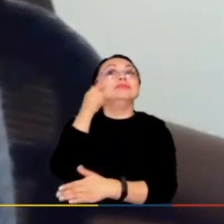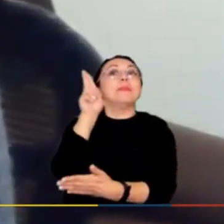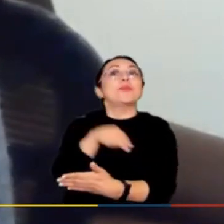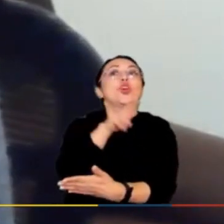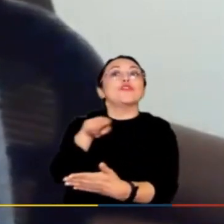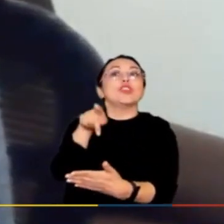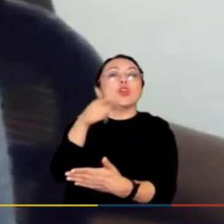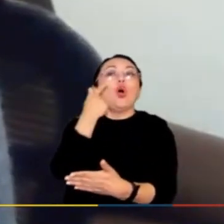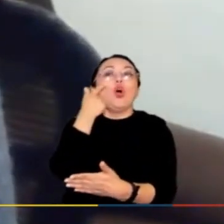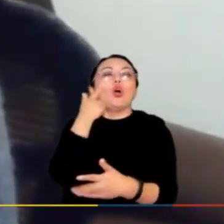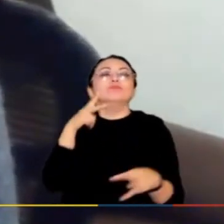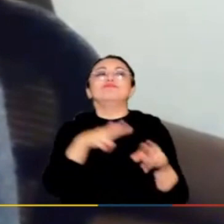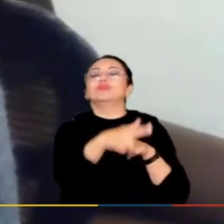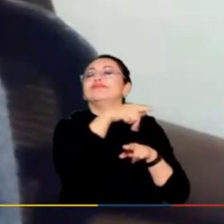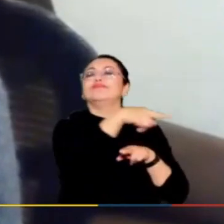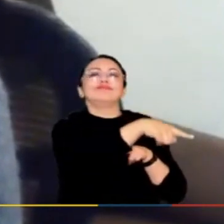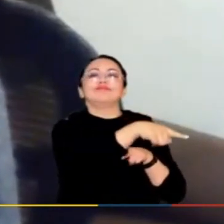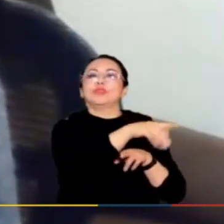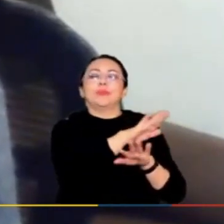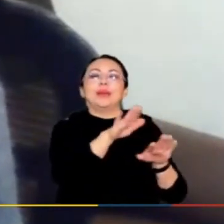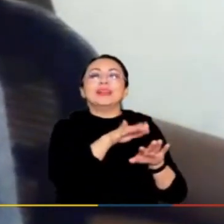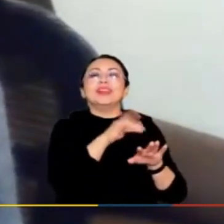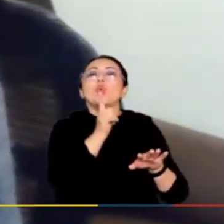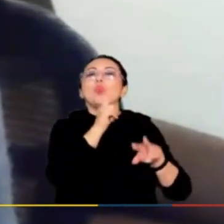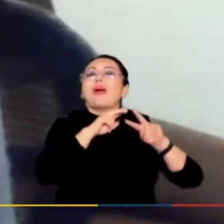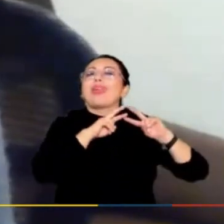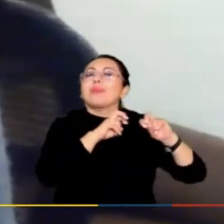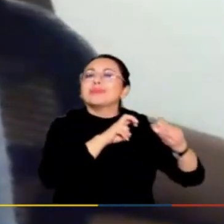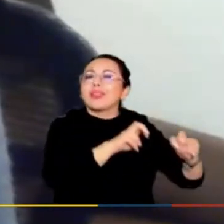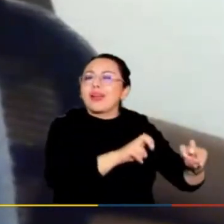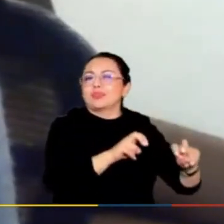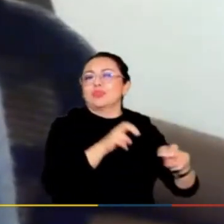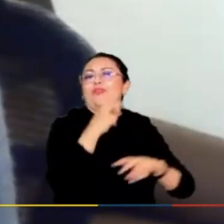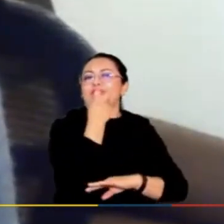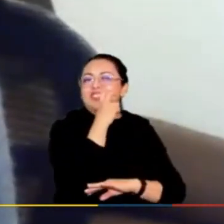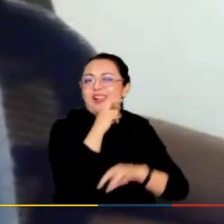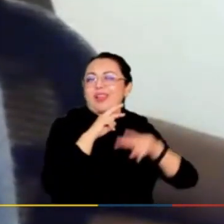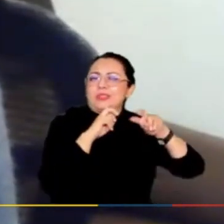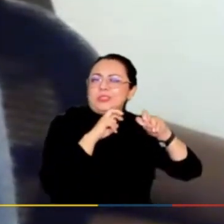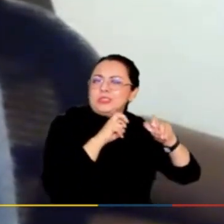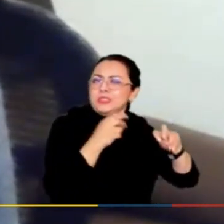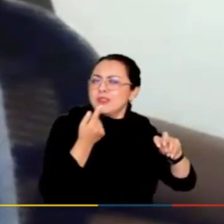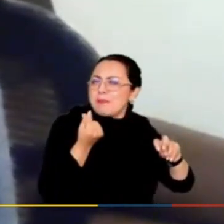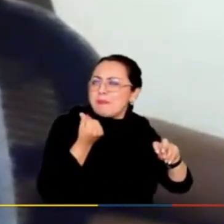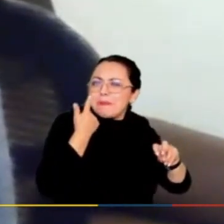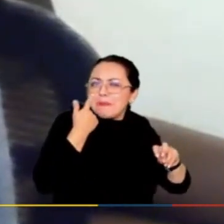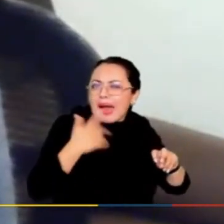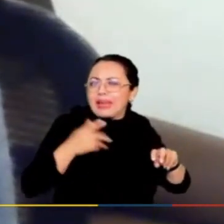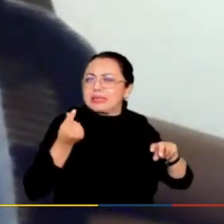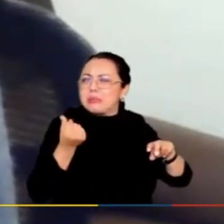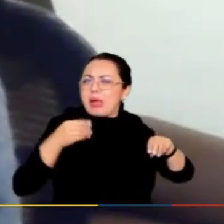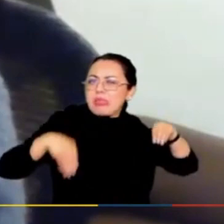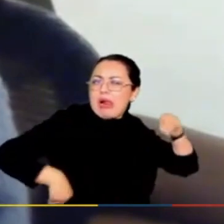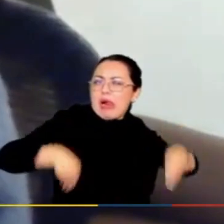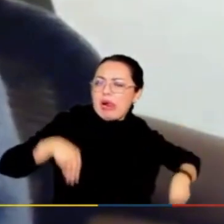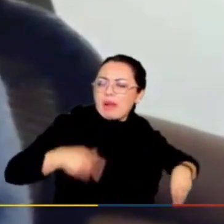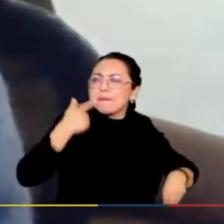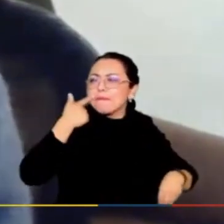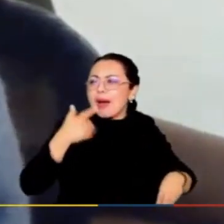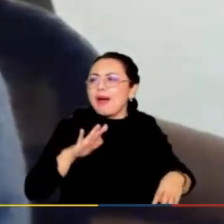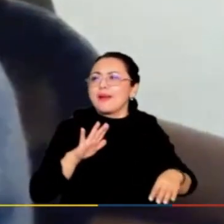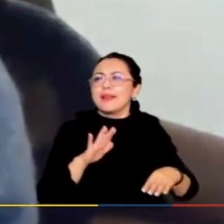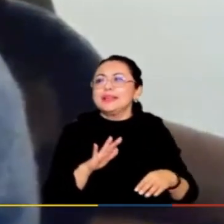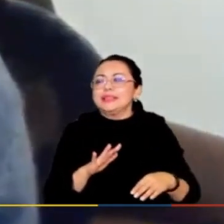los clientes que están sujetos a una investigación de lavado de activos o una investigación de actividades sospechosas por definición. Entonces,